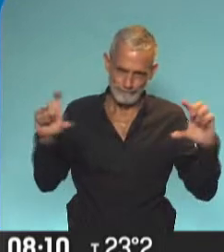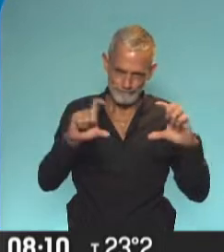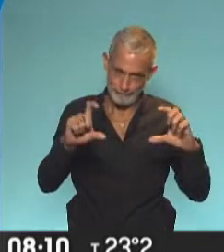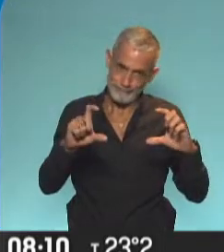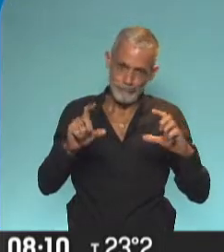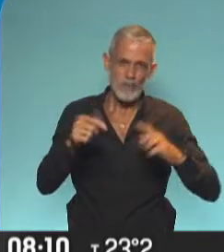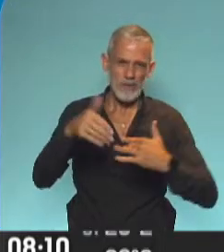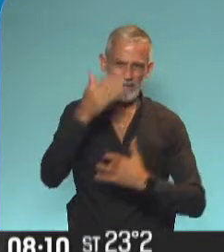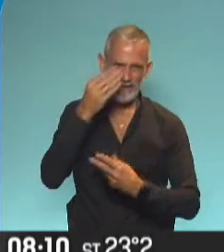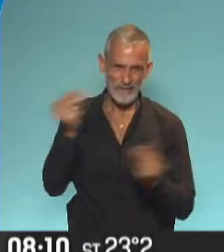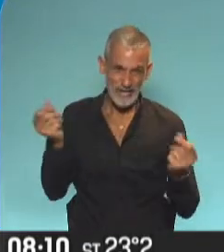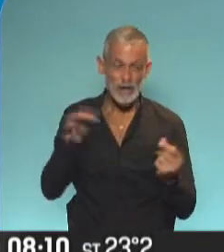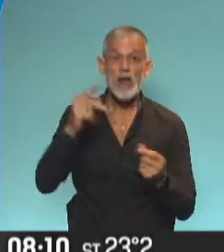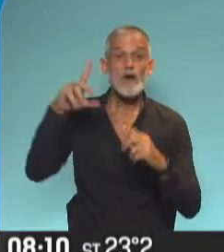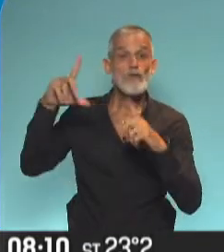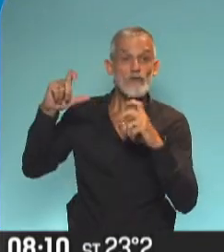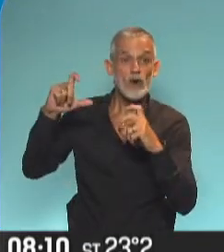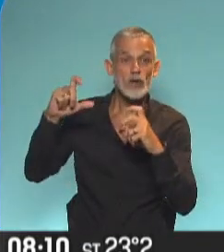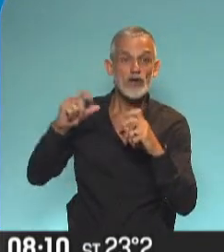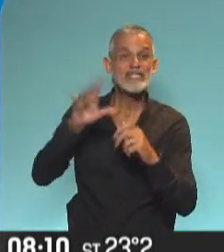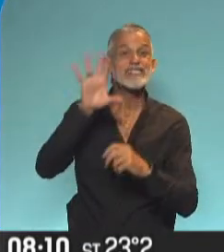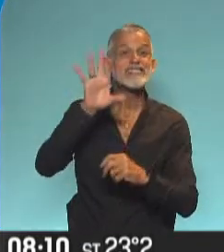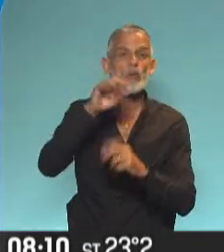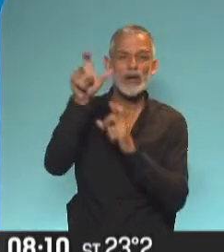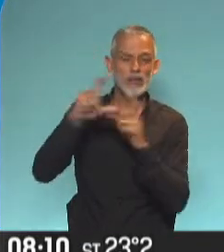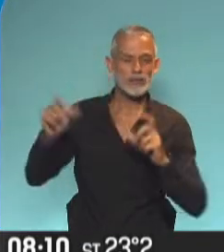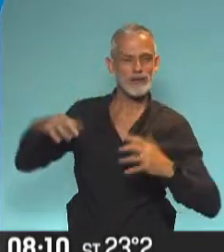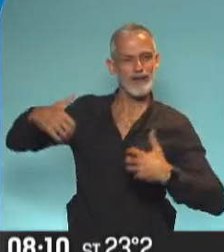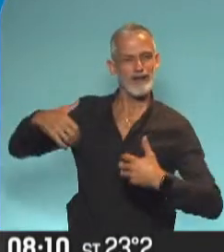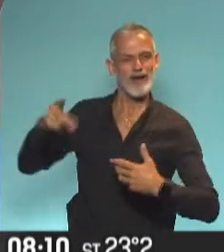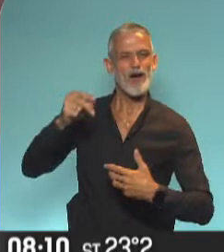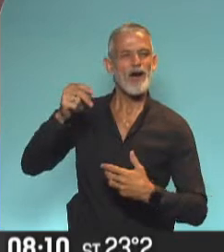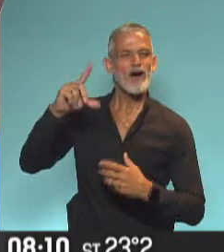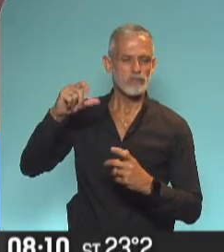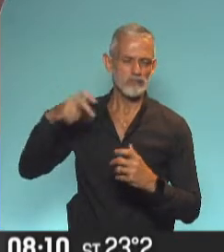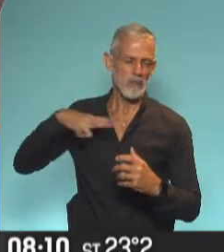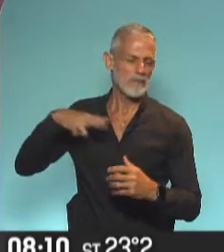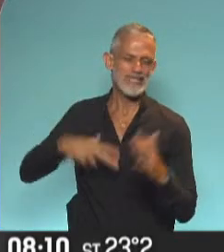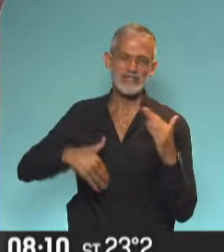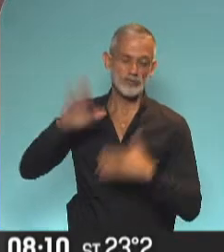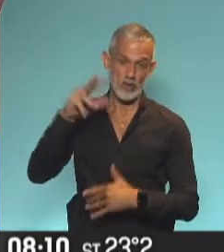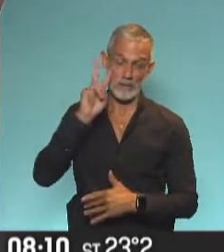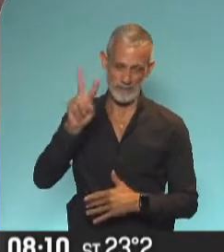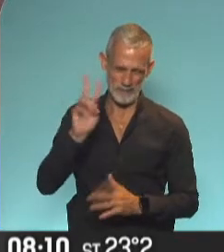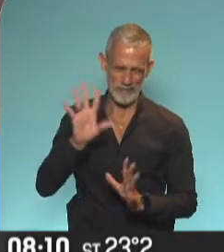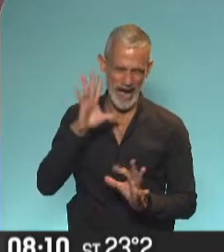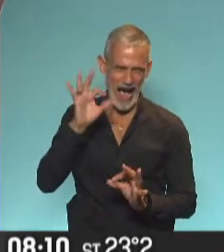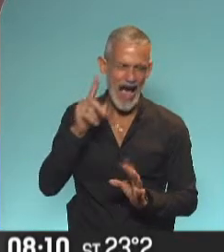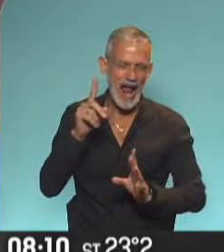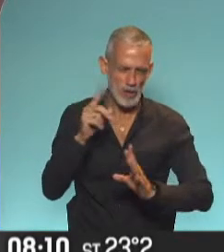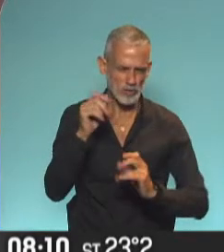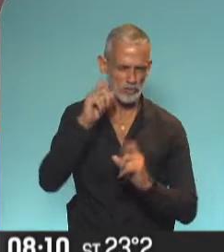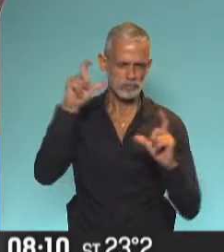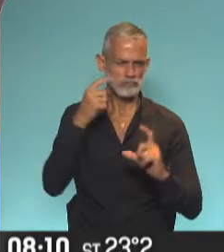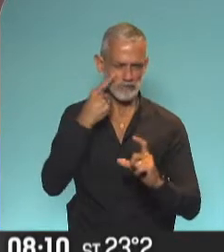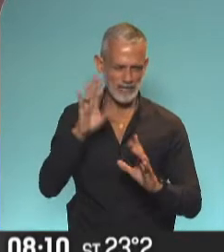para finalizar, tenemos una foto de los 50 más millonarios del mundo y ahí te quiero mostrar algo que te puede llegar a llamar la